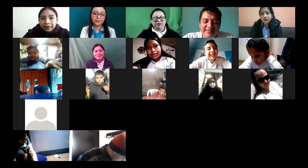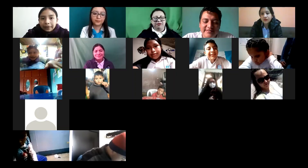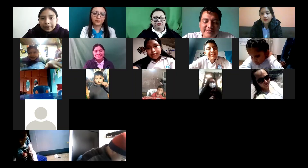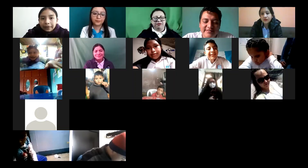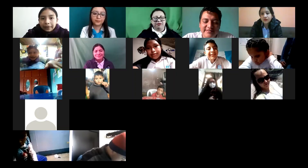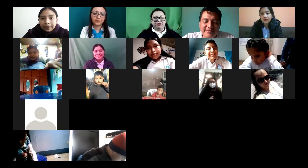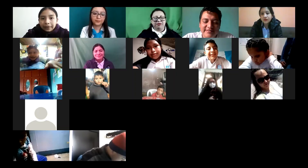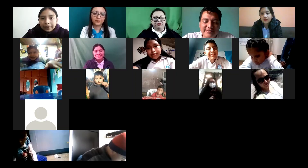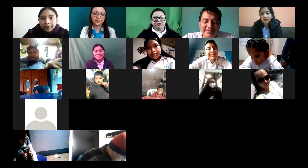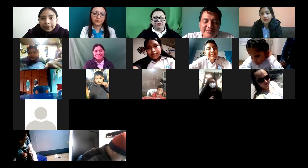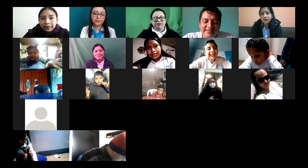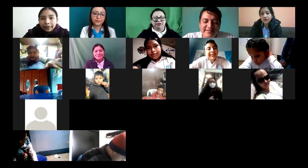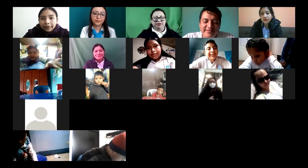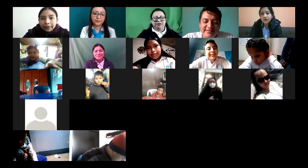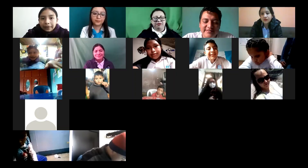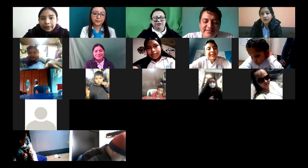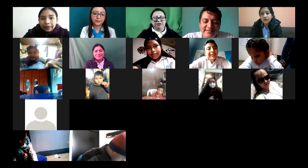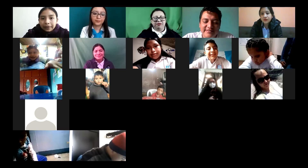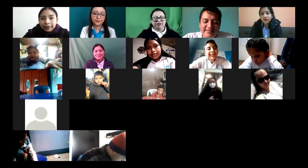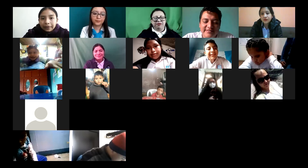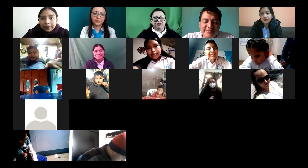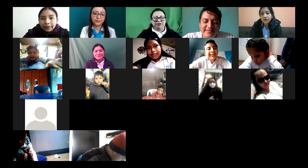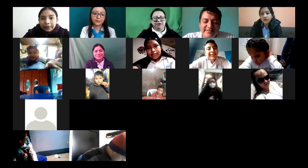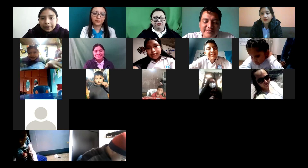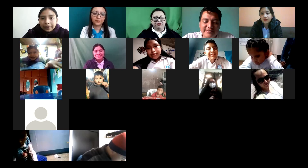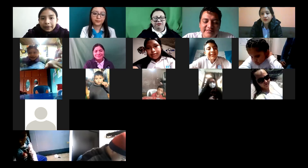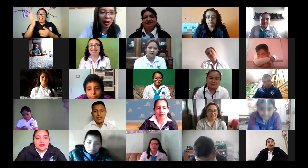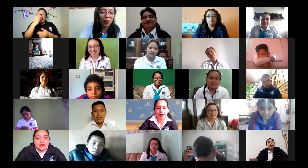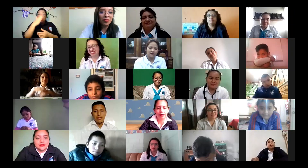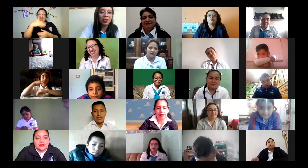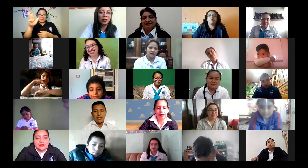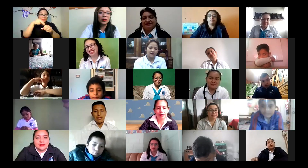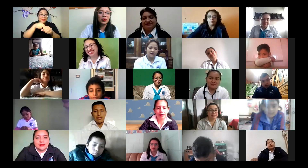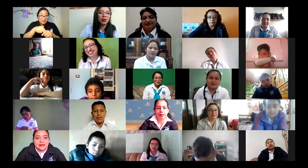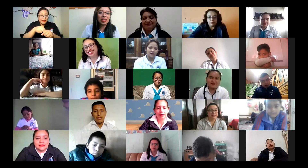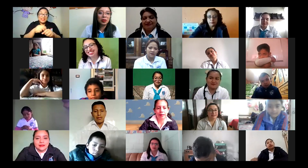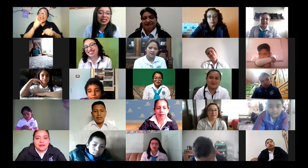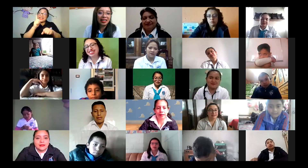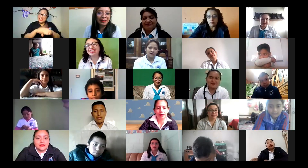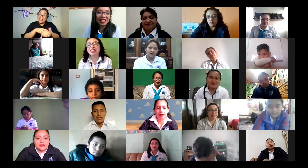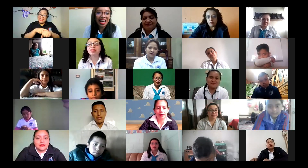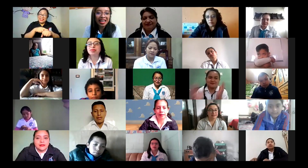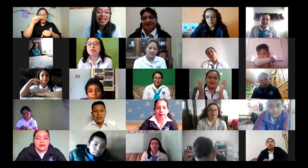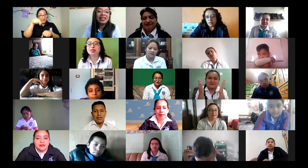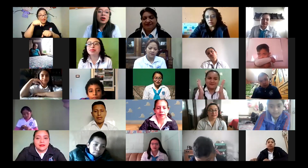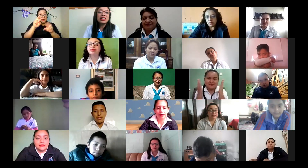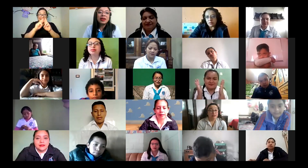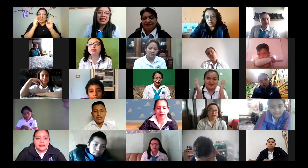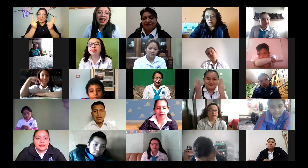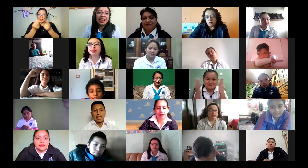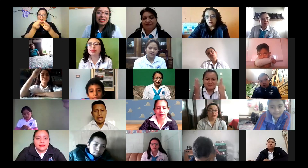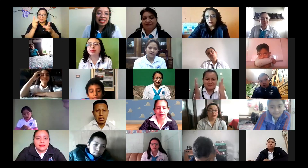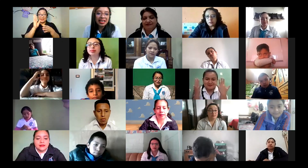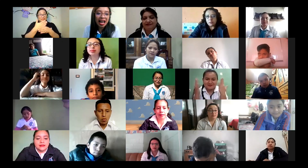Excelente, muchas gracias a todos por la participación y haber dedicado este tiempo para convivir todos juntos en nuestra actividad. Dios